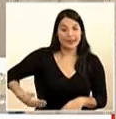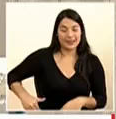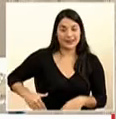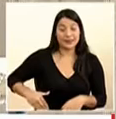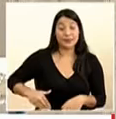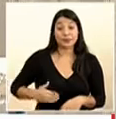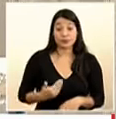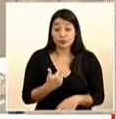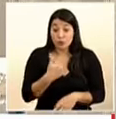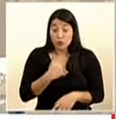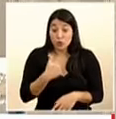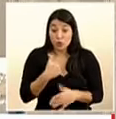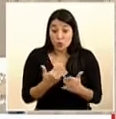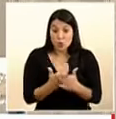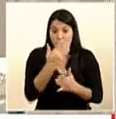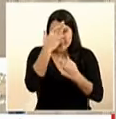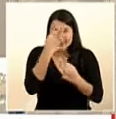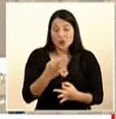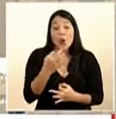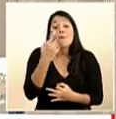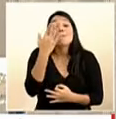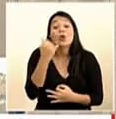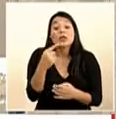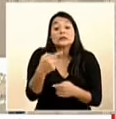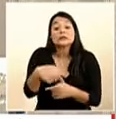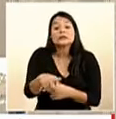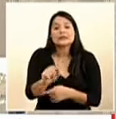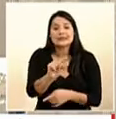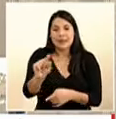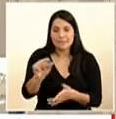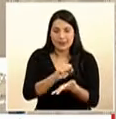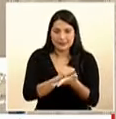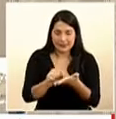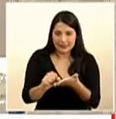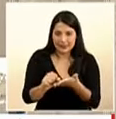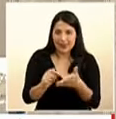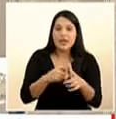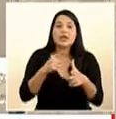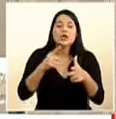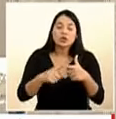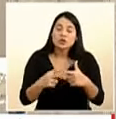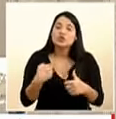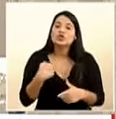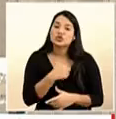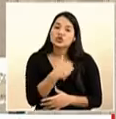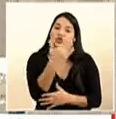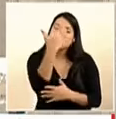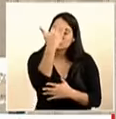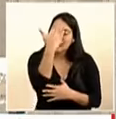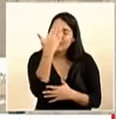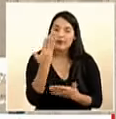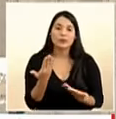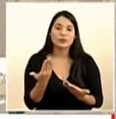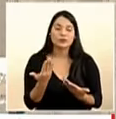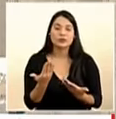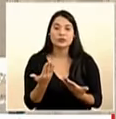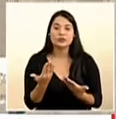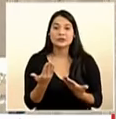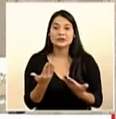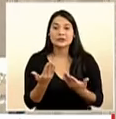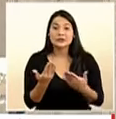de la semana santa de modo tal que se entiende que baja muchísimo la actividad de ahí lo cual nos permitiría